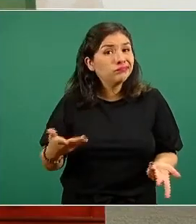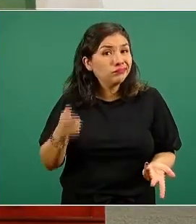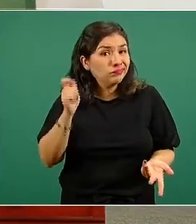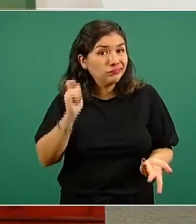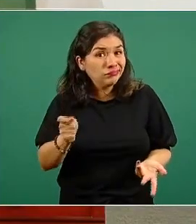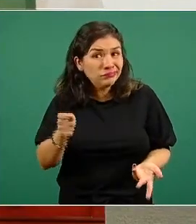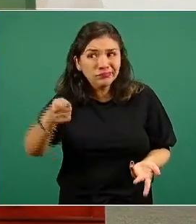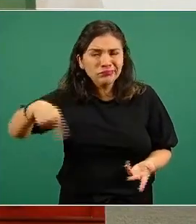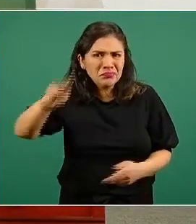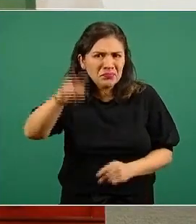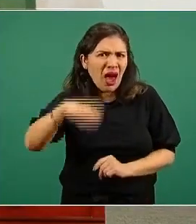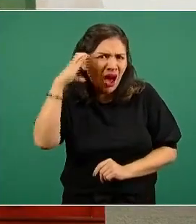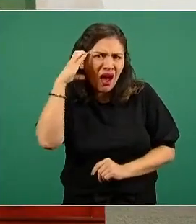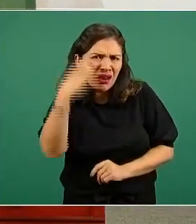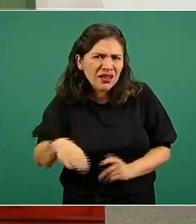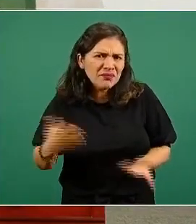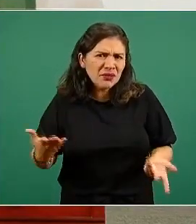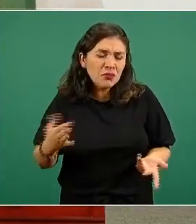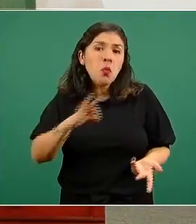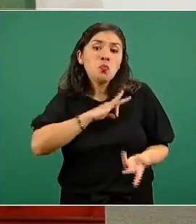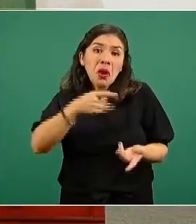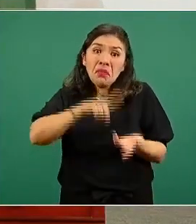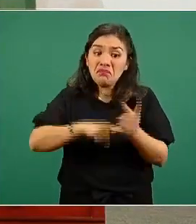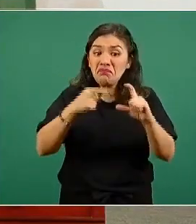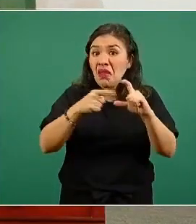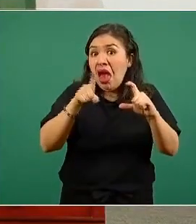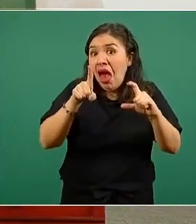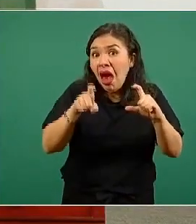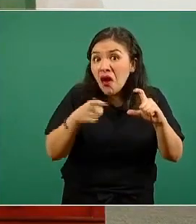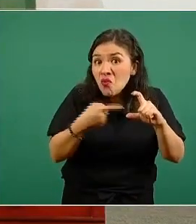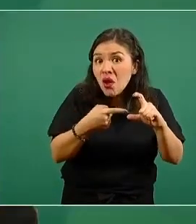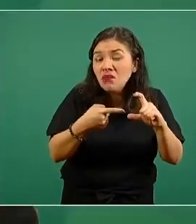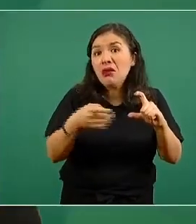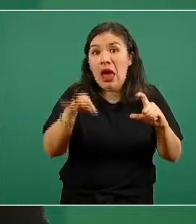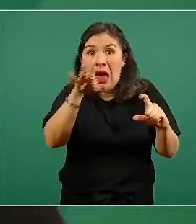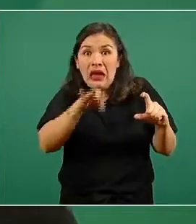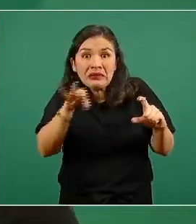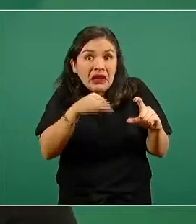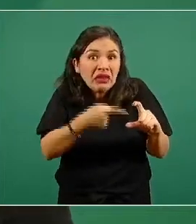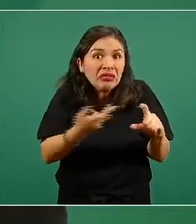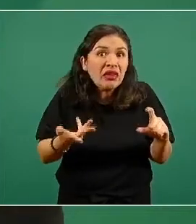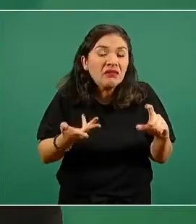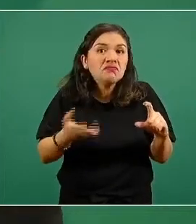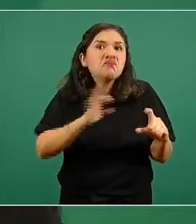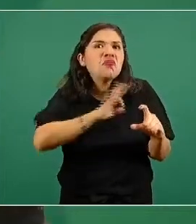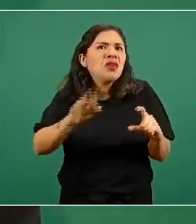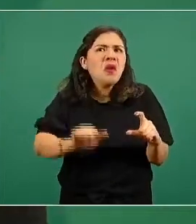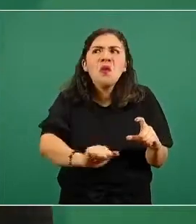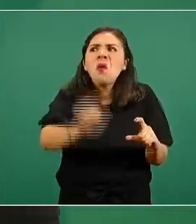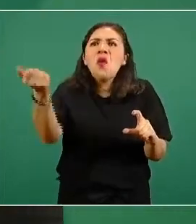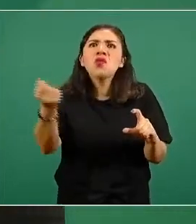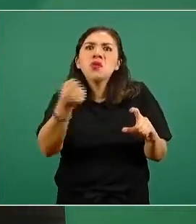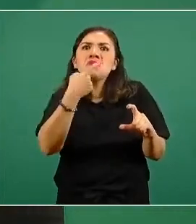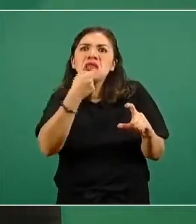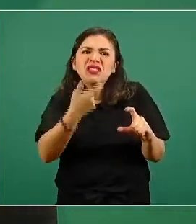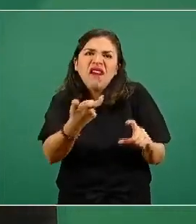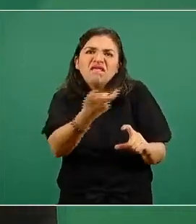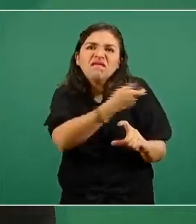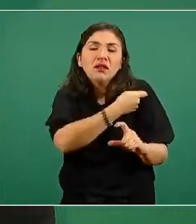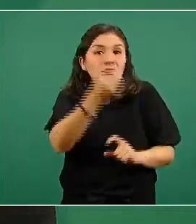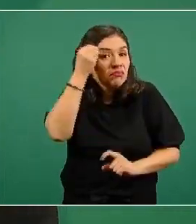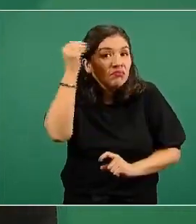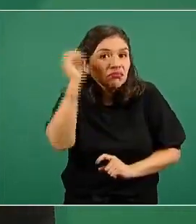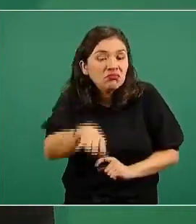sencillamente delincuentes. Entonces puede ser agua, puede ser, como bien lo dices, aceite, puede ser cualquier otro medicamento,